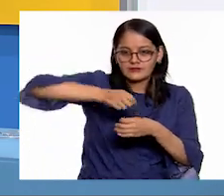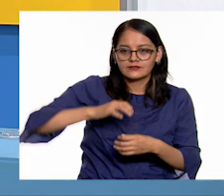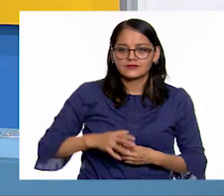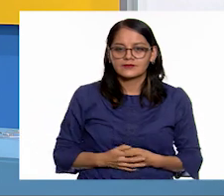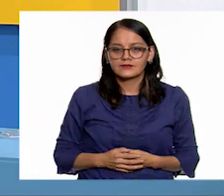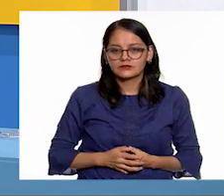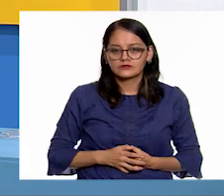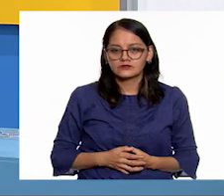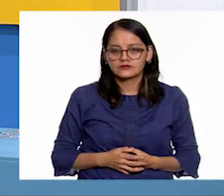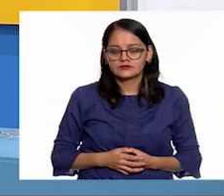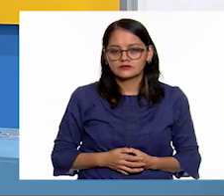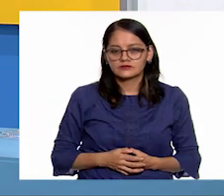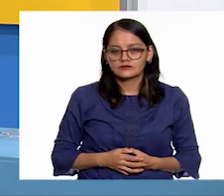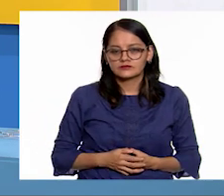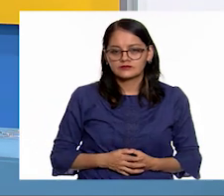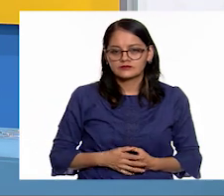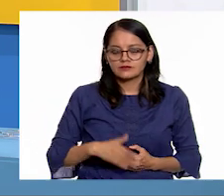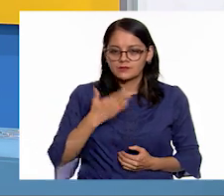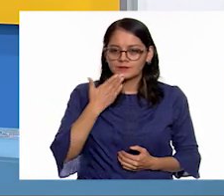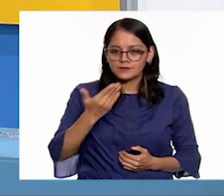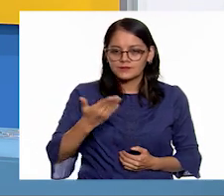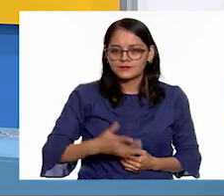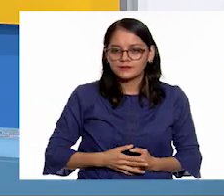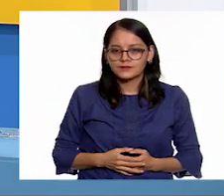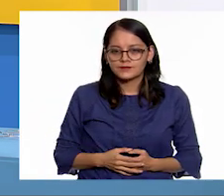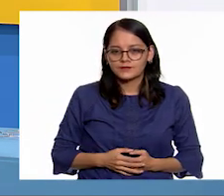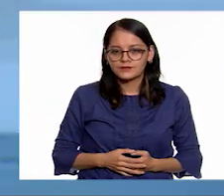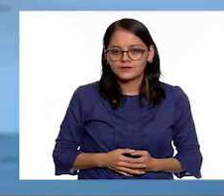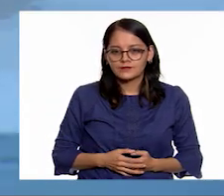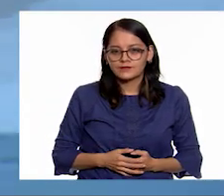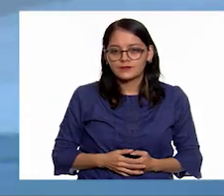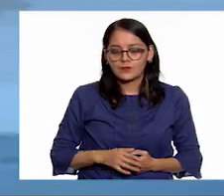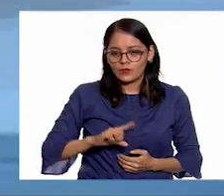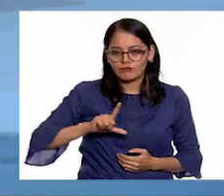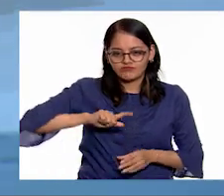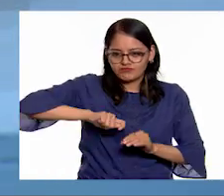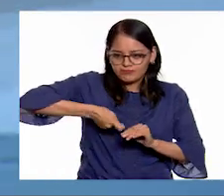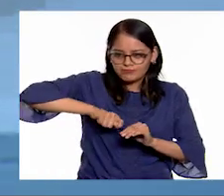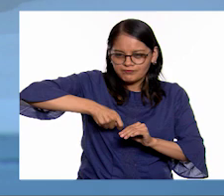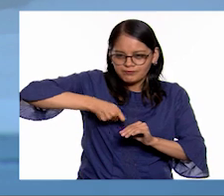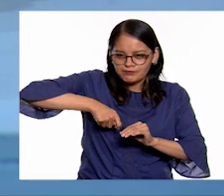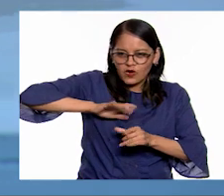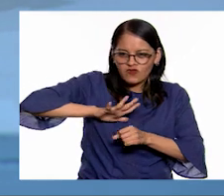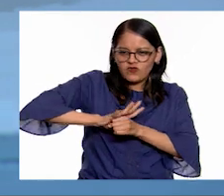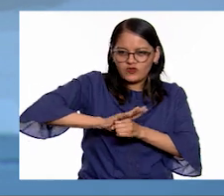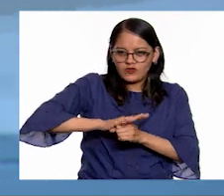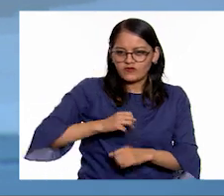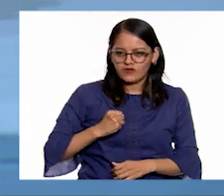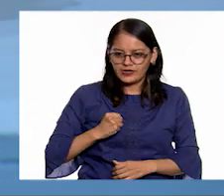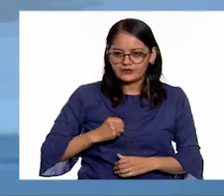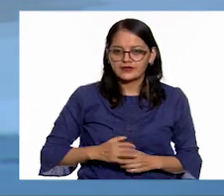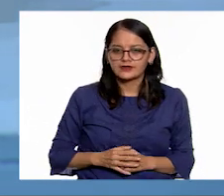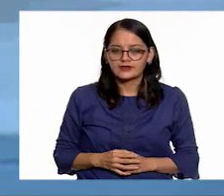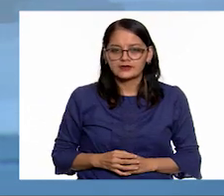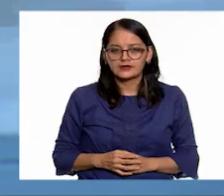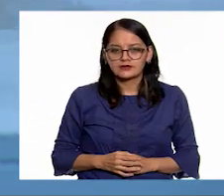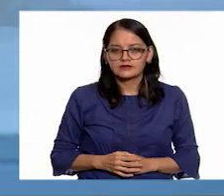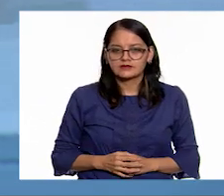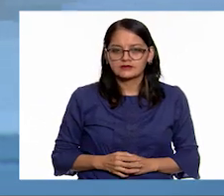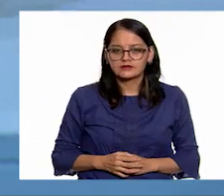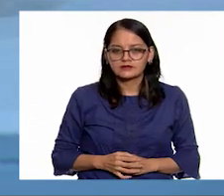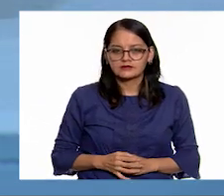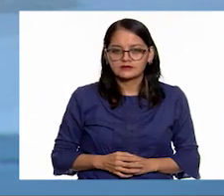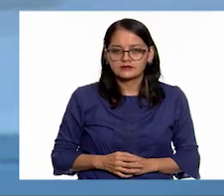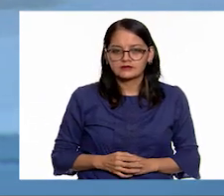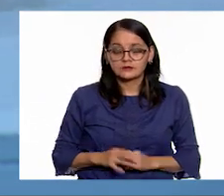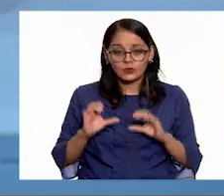bien. Entonces, ajá, y luego lo apretamos bien. Bien apretadito,